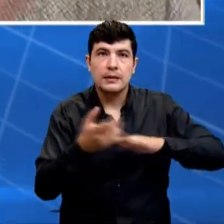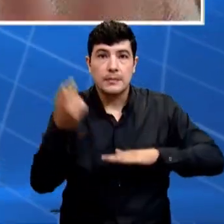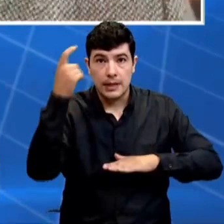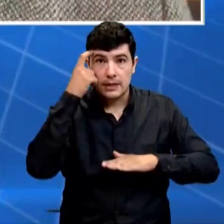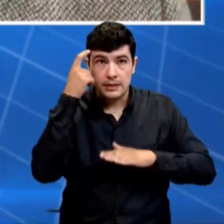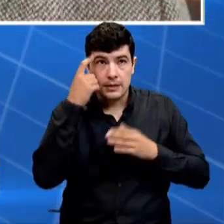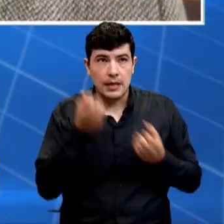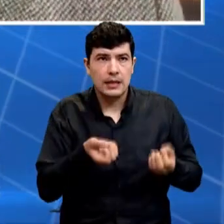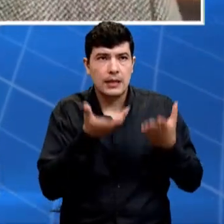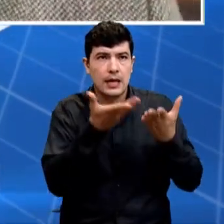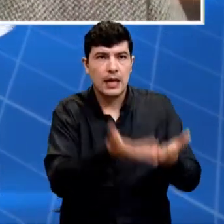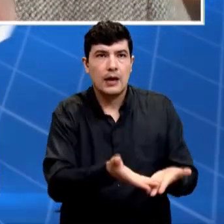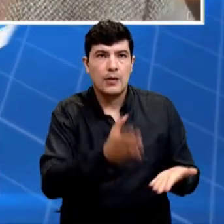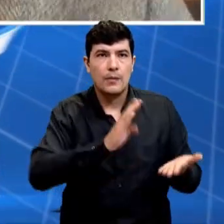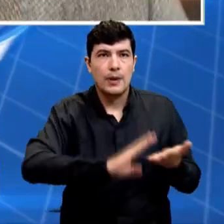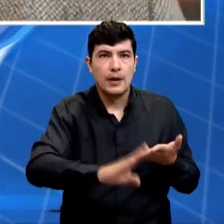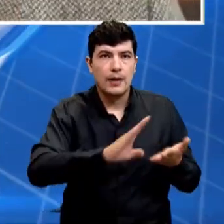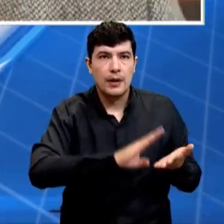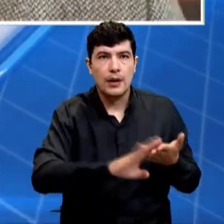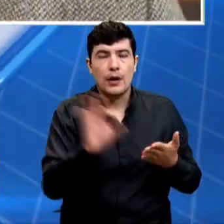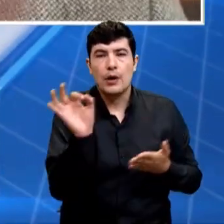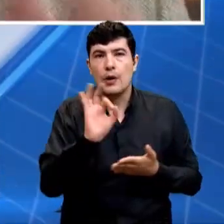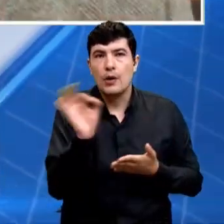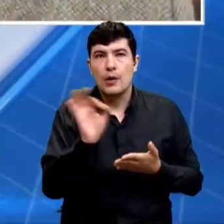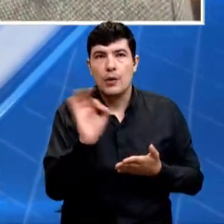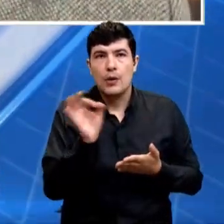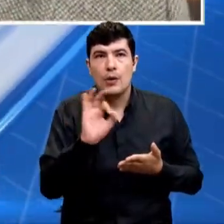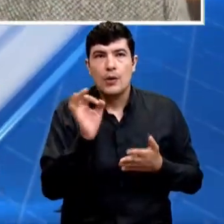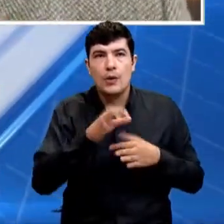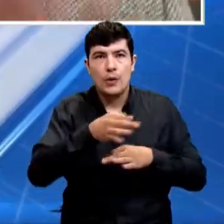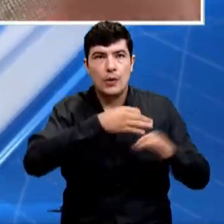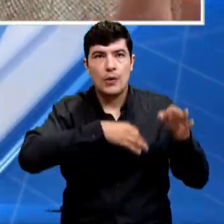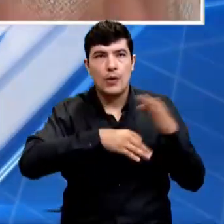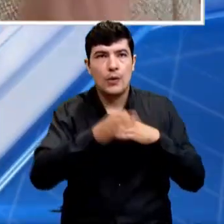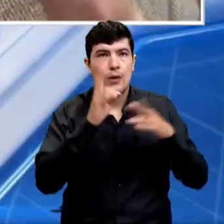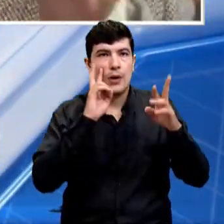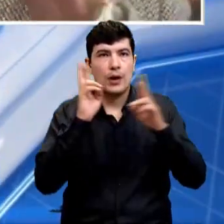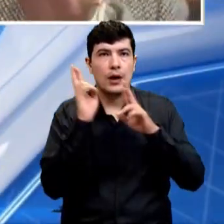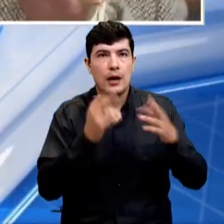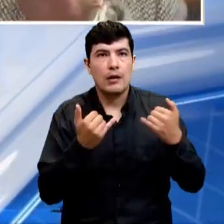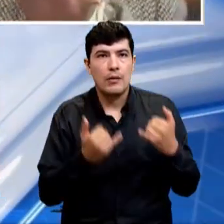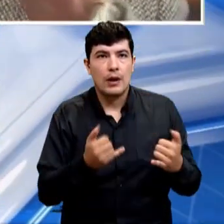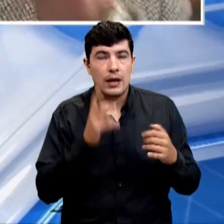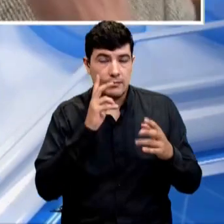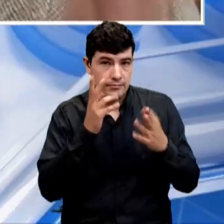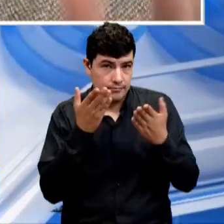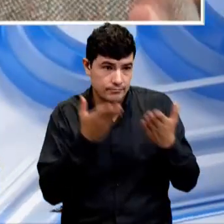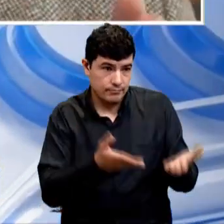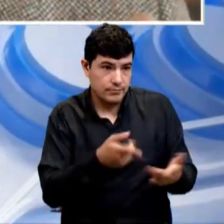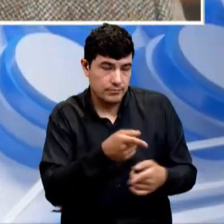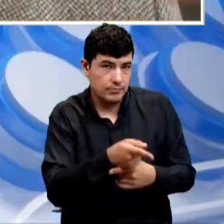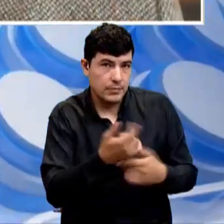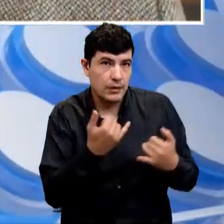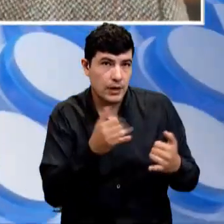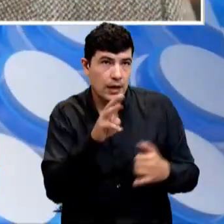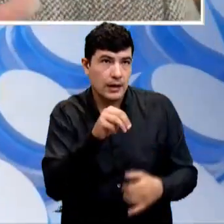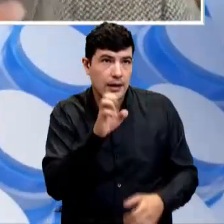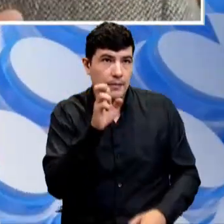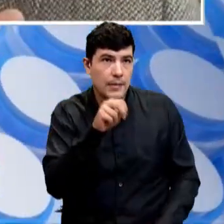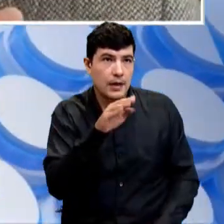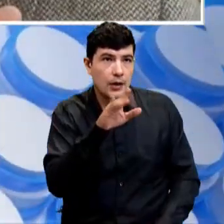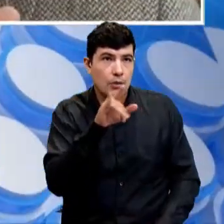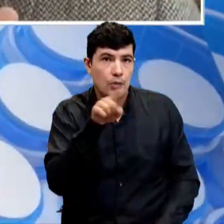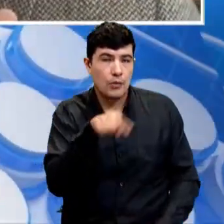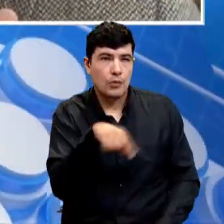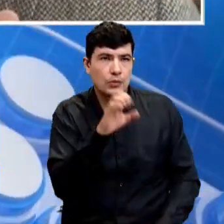una especie de amnistía o indulto disfrazado, como sería en este caso de Mancuso,